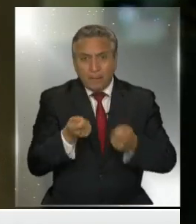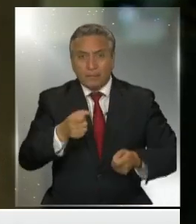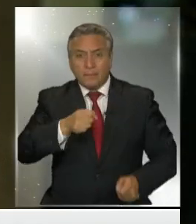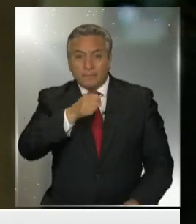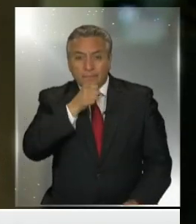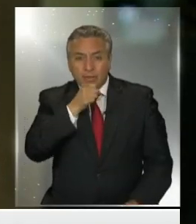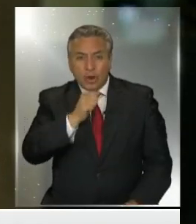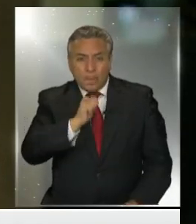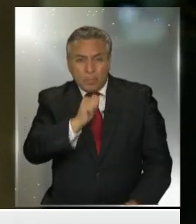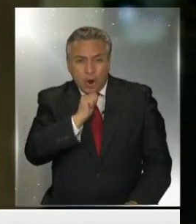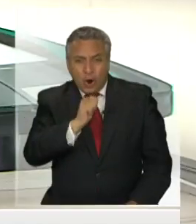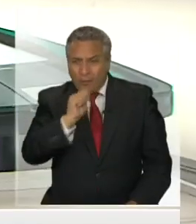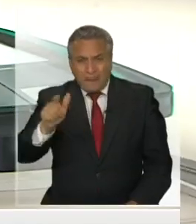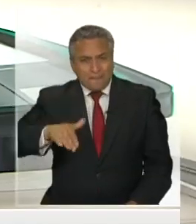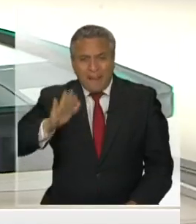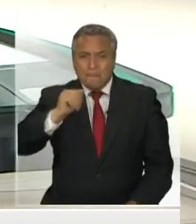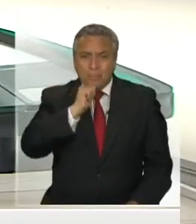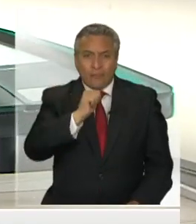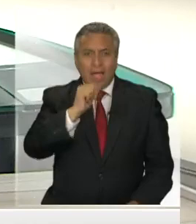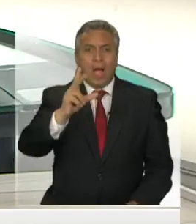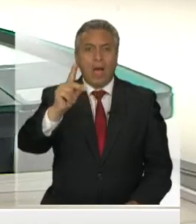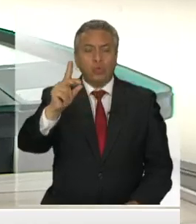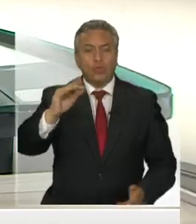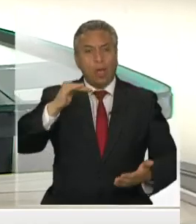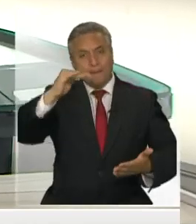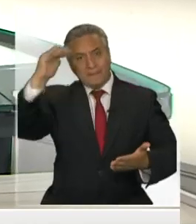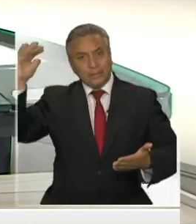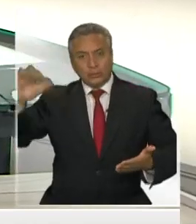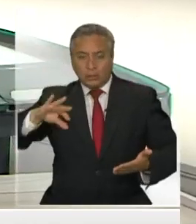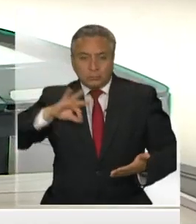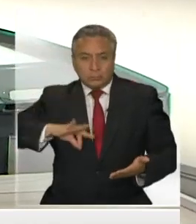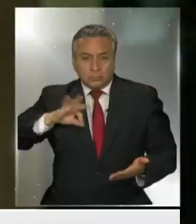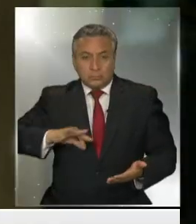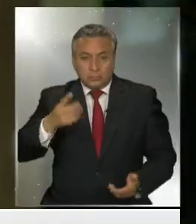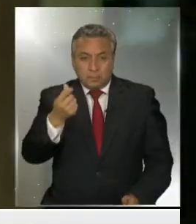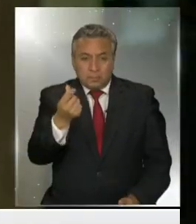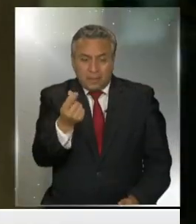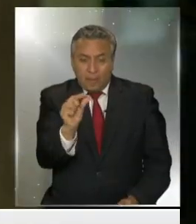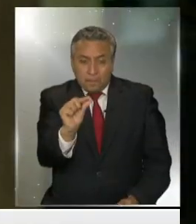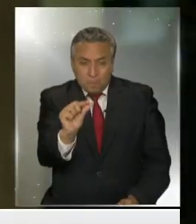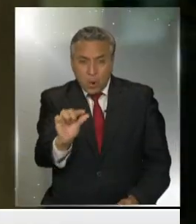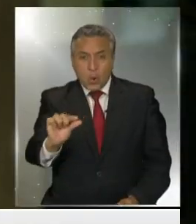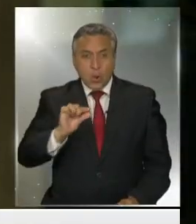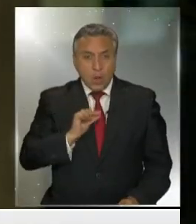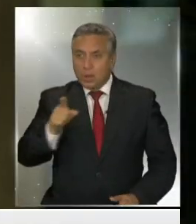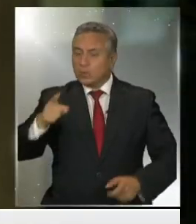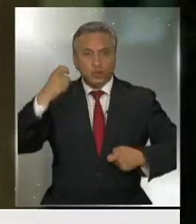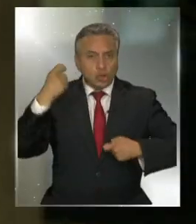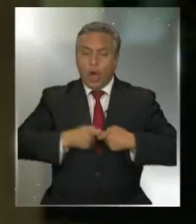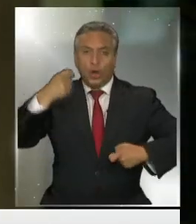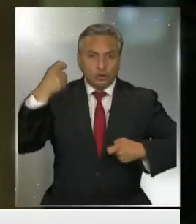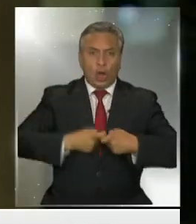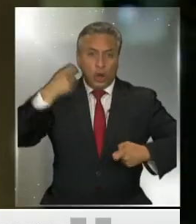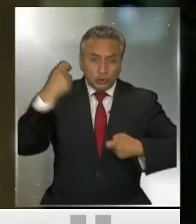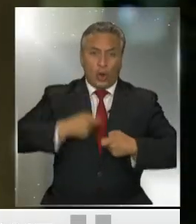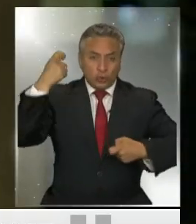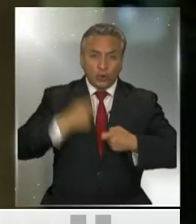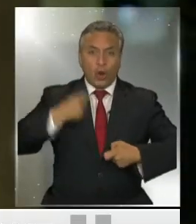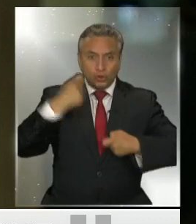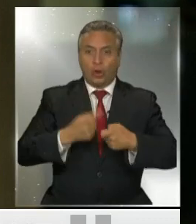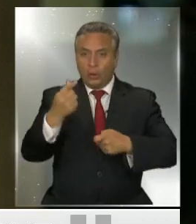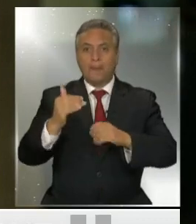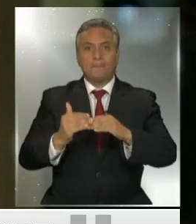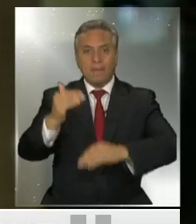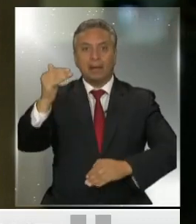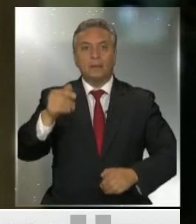viejos más pobres tenéis de oro adultos mayores que reciben la pensión básica solidaria sin embargo todavía se niega a poder aumentar la